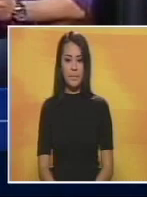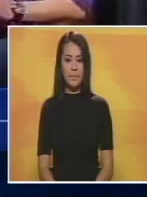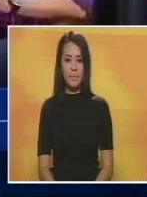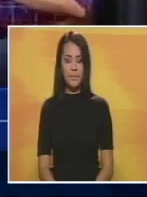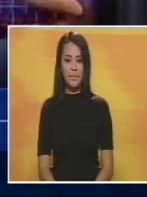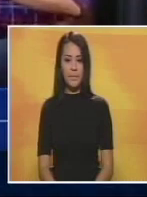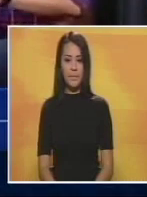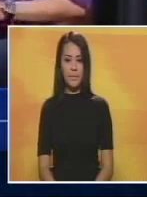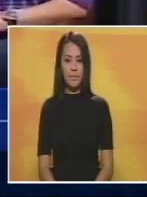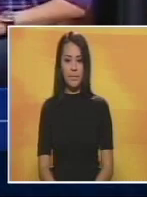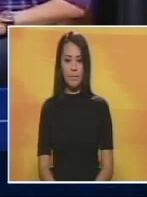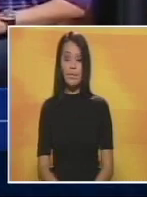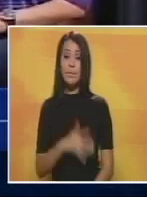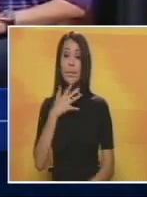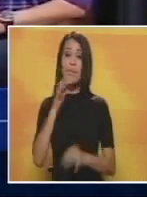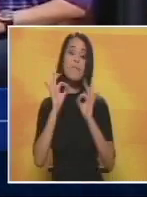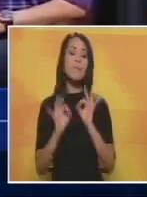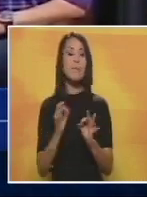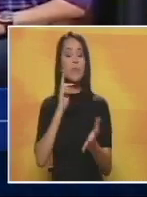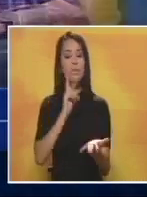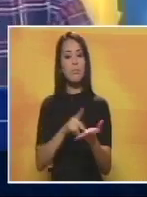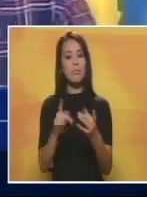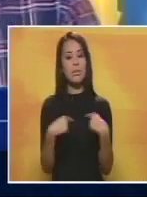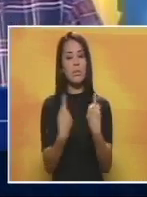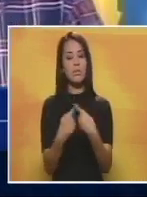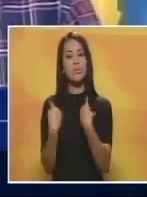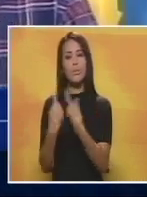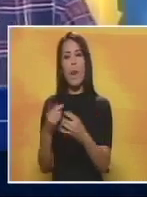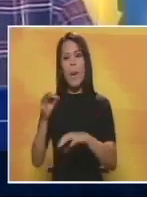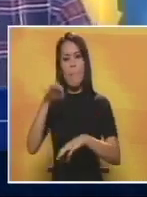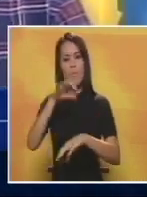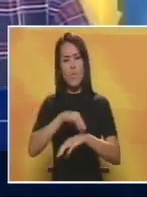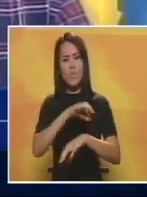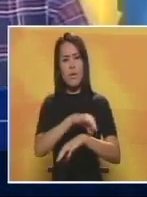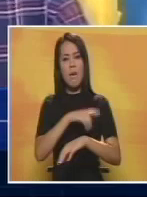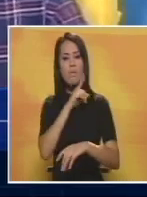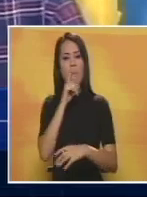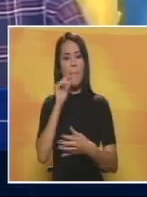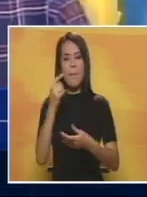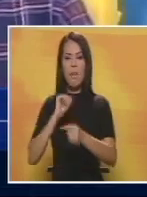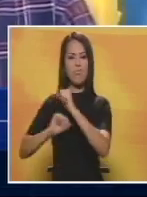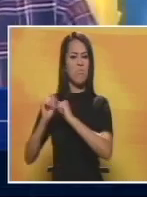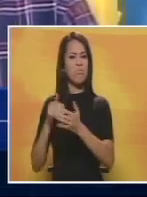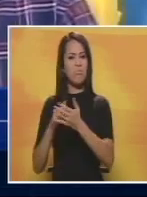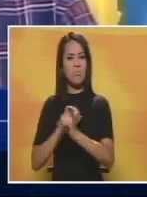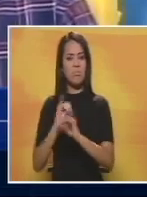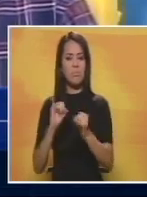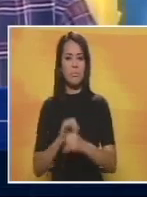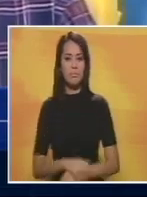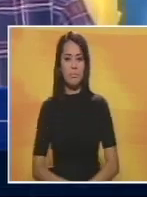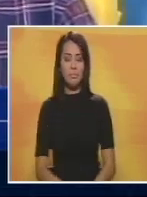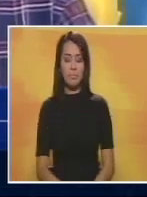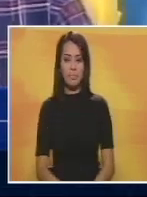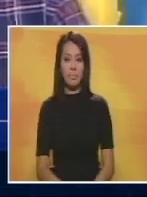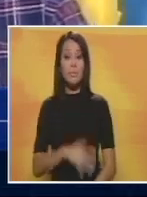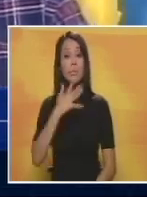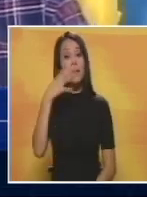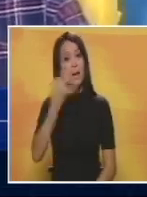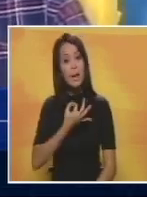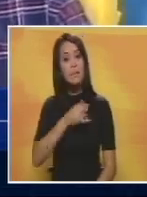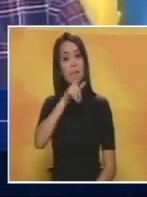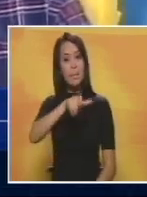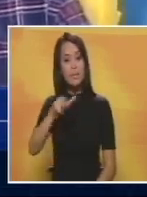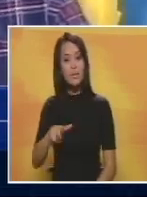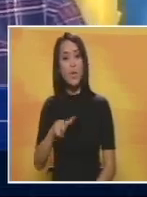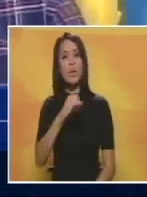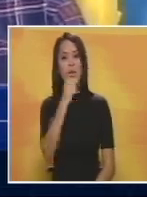Ratificó la intervención definitiva del mercado de las pulgas para acabar con el contrabando. Vamos a estar allí para siempre. Nosotros tenemos que garantizar a los ciudadanos y las